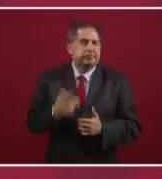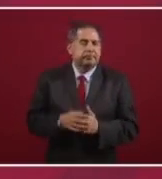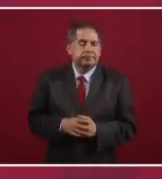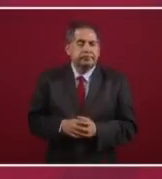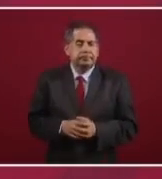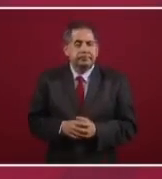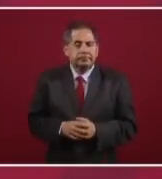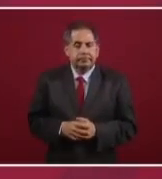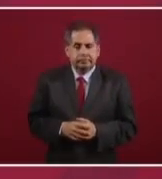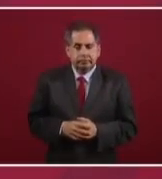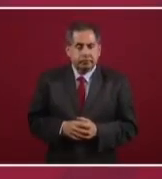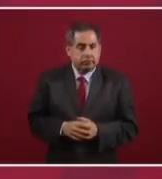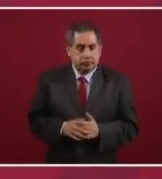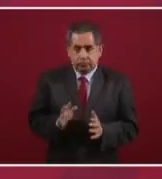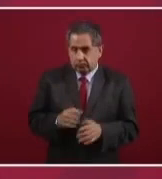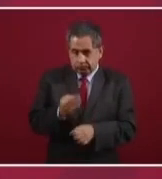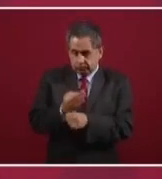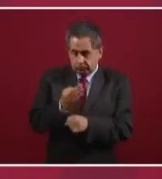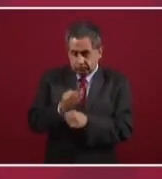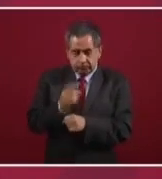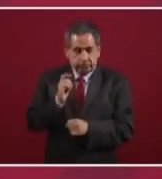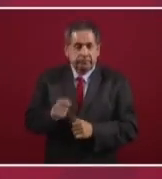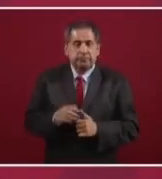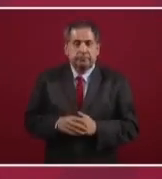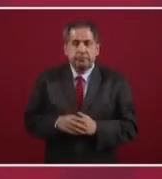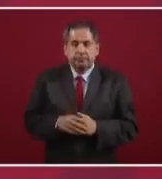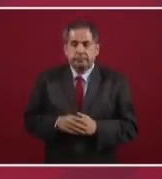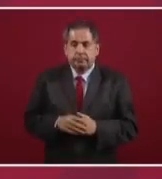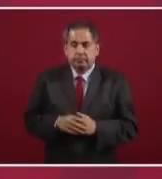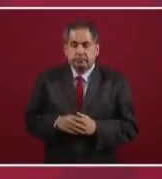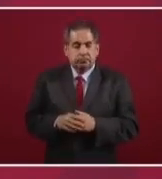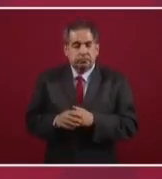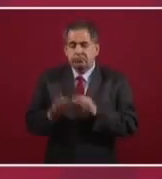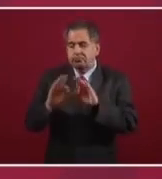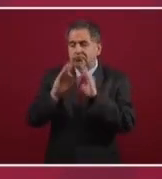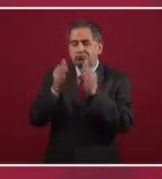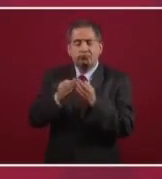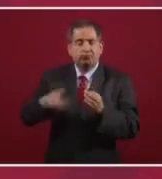es tiempo de cambiar el modelo